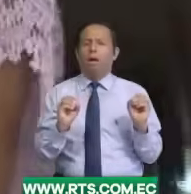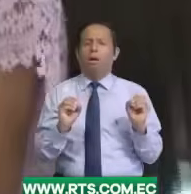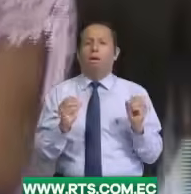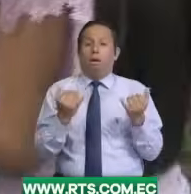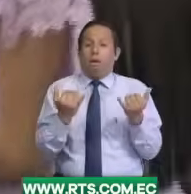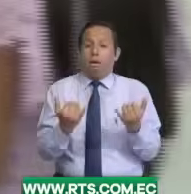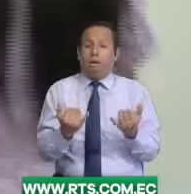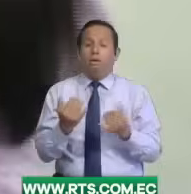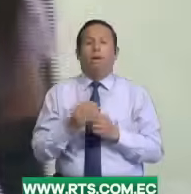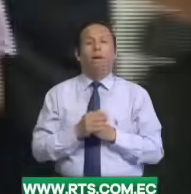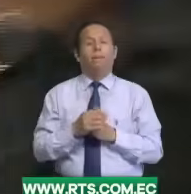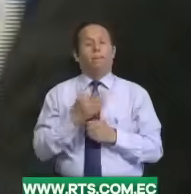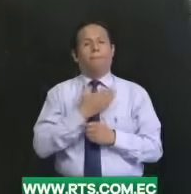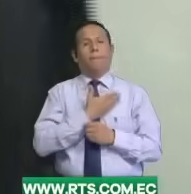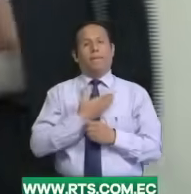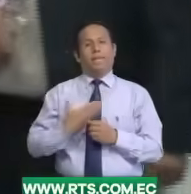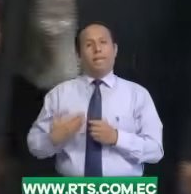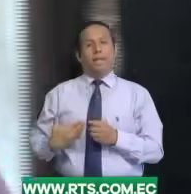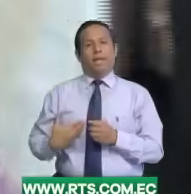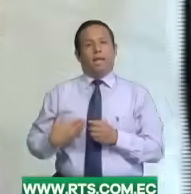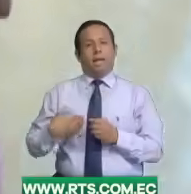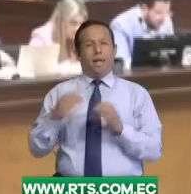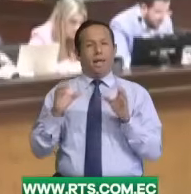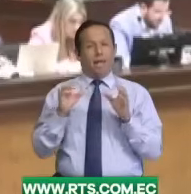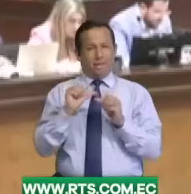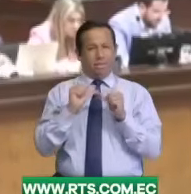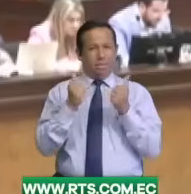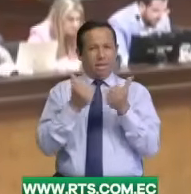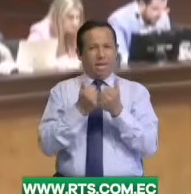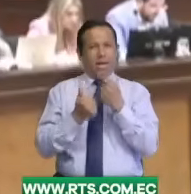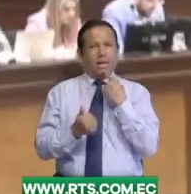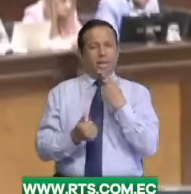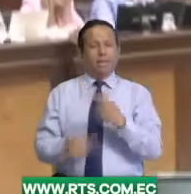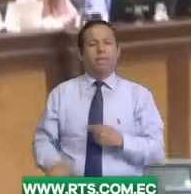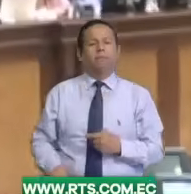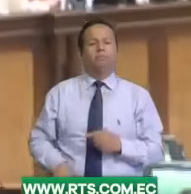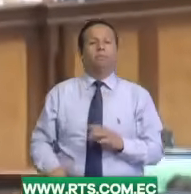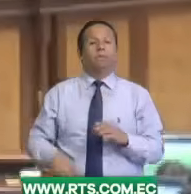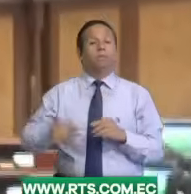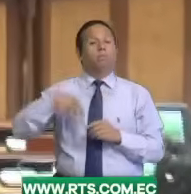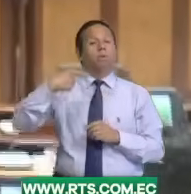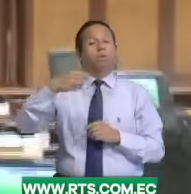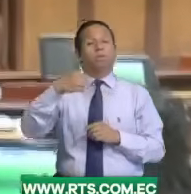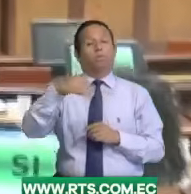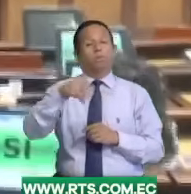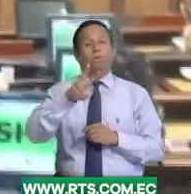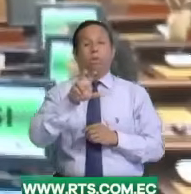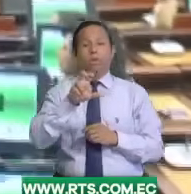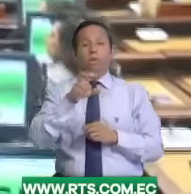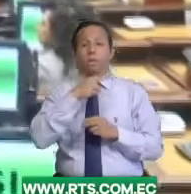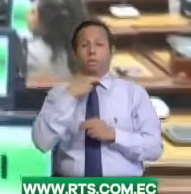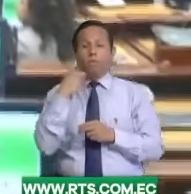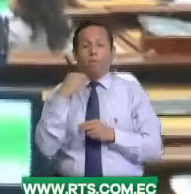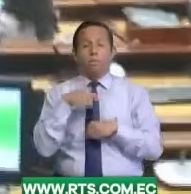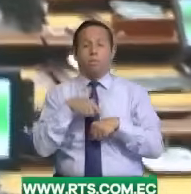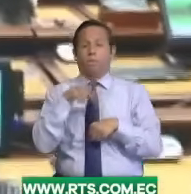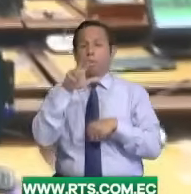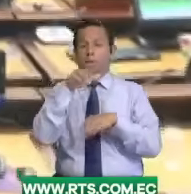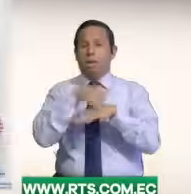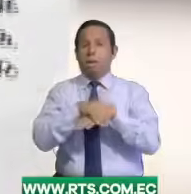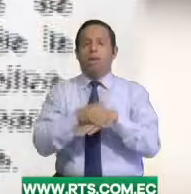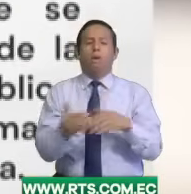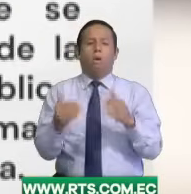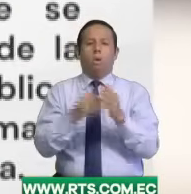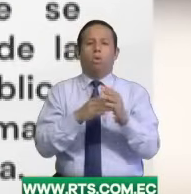la presidenta del Legislativo, Viviana Veloz, dispuso que el día miércoles 13 de noviembre a las 15 horas se retome